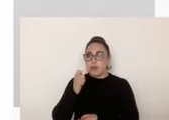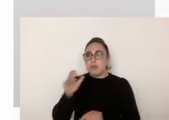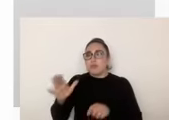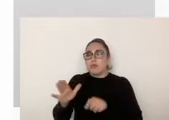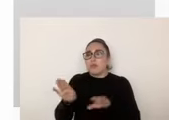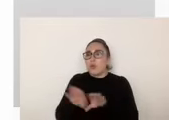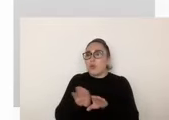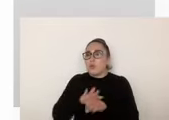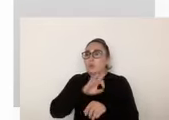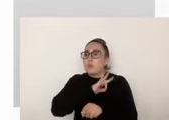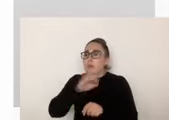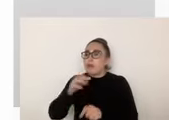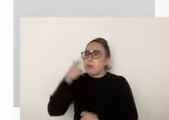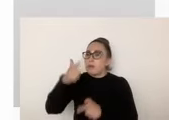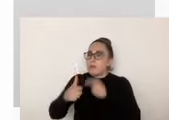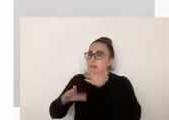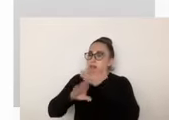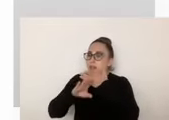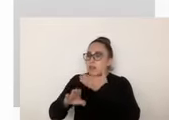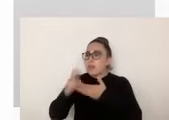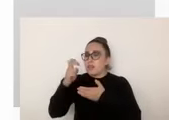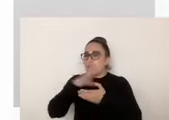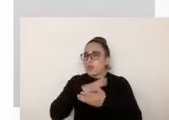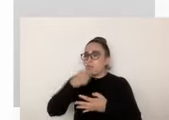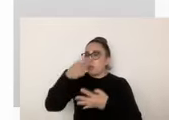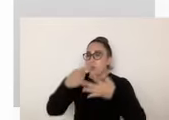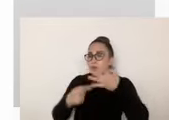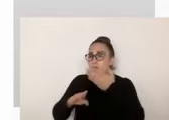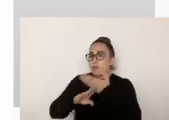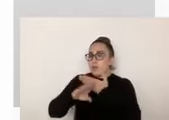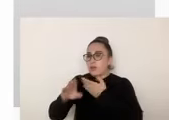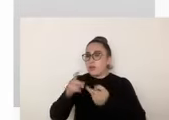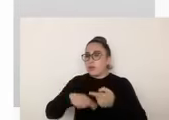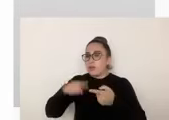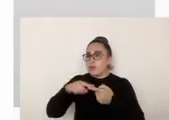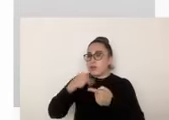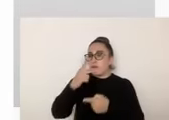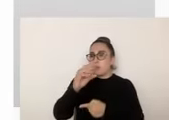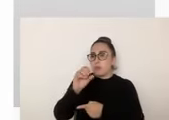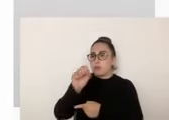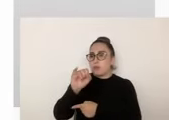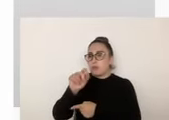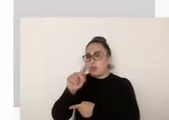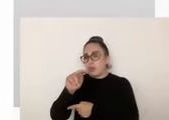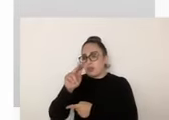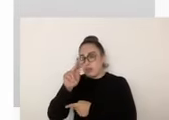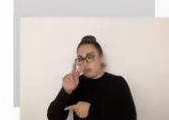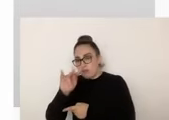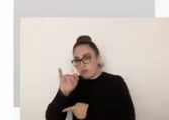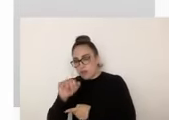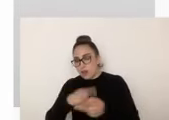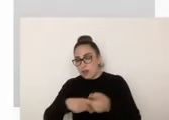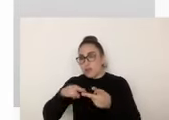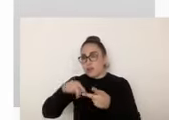Y eso es lo que explica los 4 modelos preventivos que tenemos: prevención general positiva y negativa, prevención especial positiva y negativa.